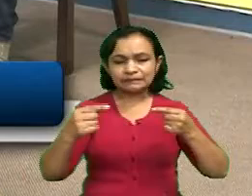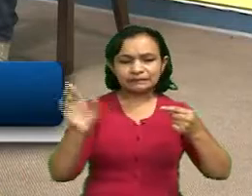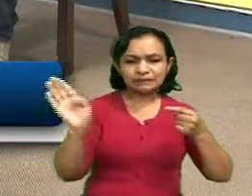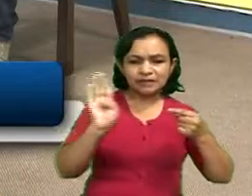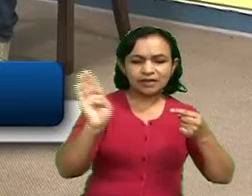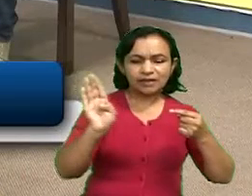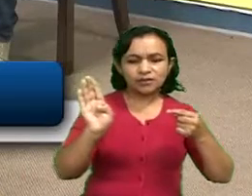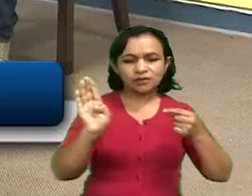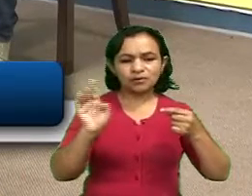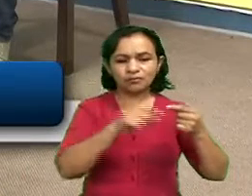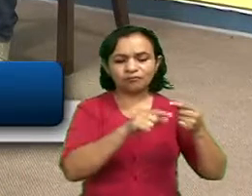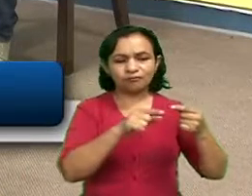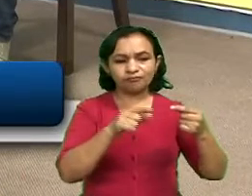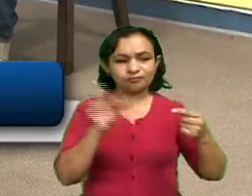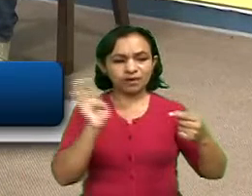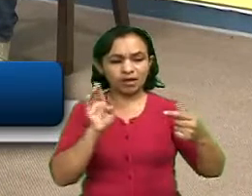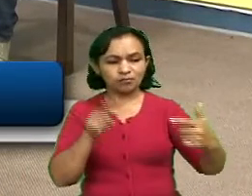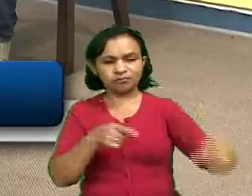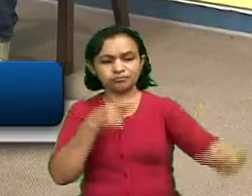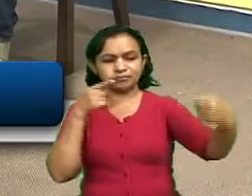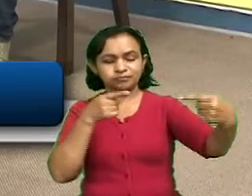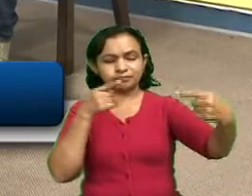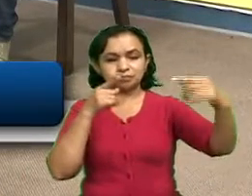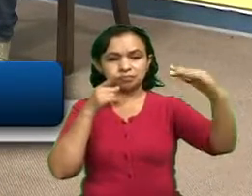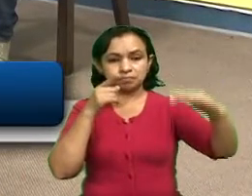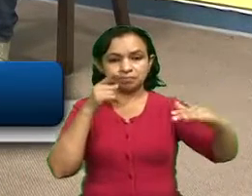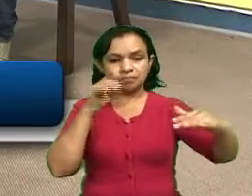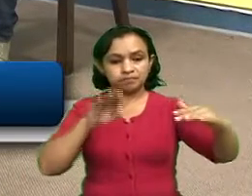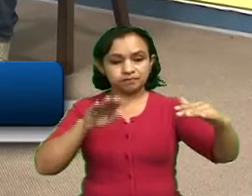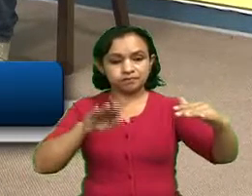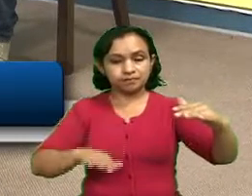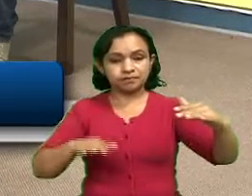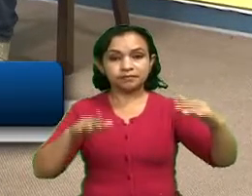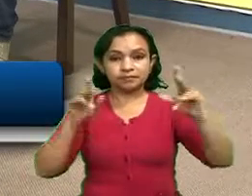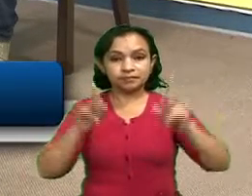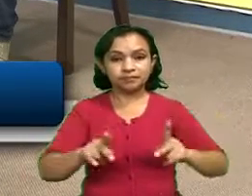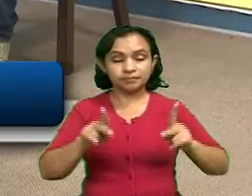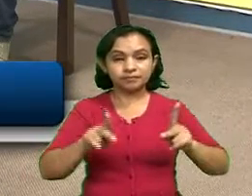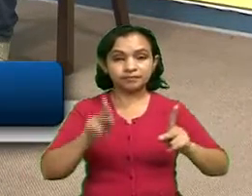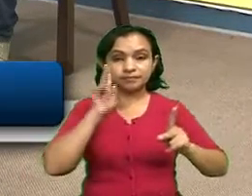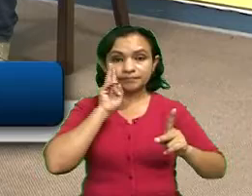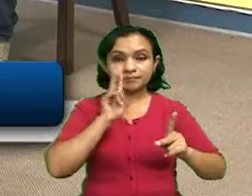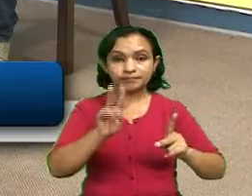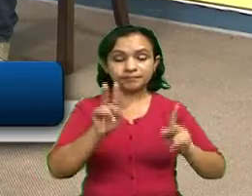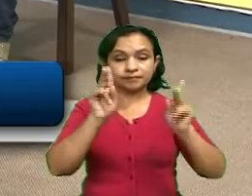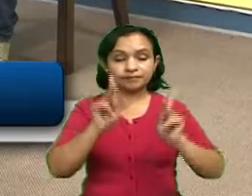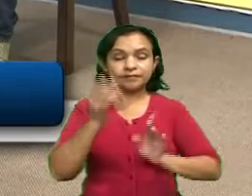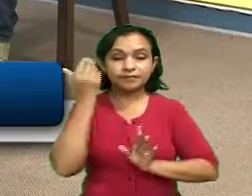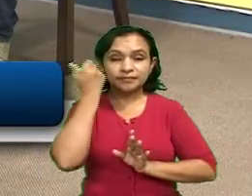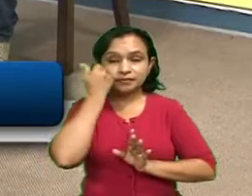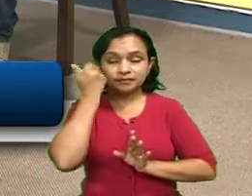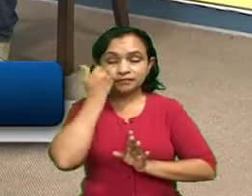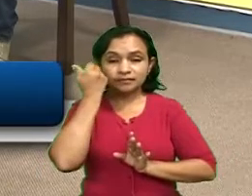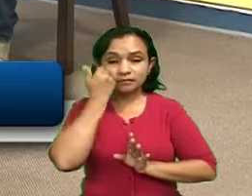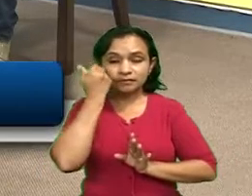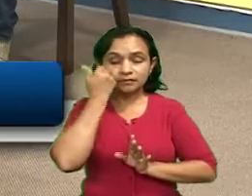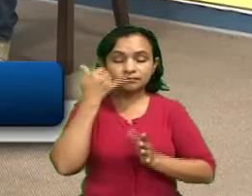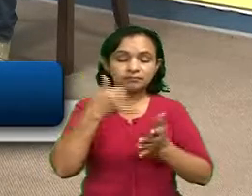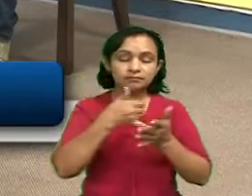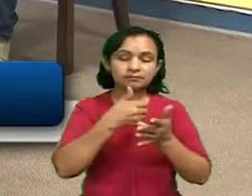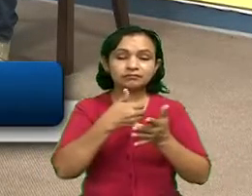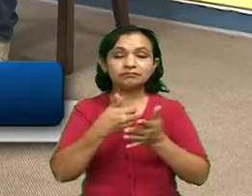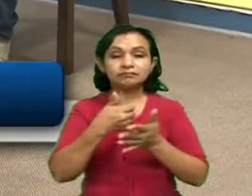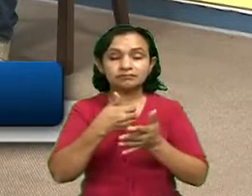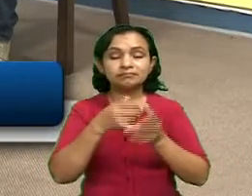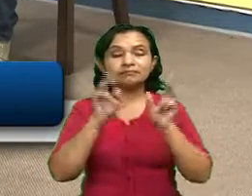blancos con este virus. Entonces hay una disminución y por eso es que el paciente, si ustedes han visto, ¿verdad? El paciente llega a presentar una debilidad